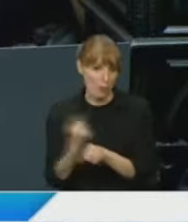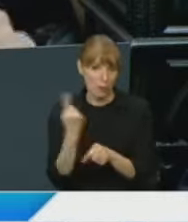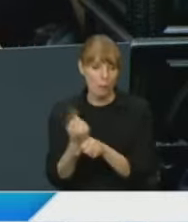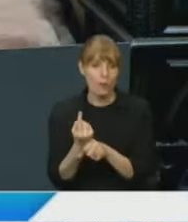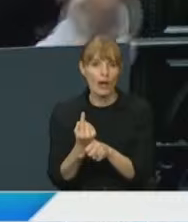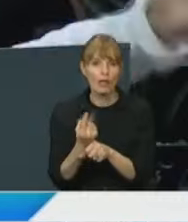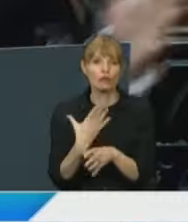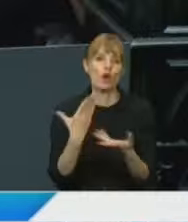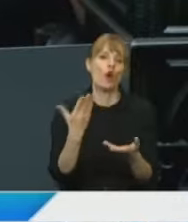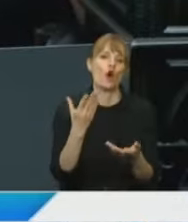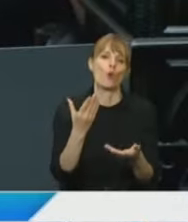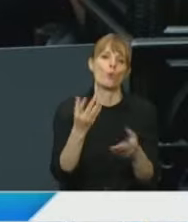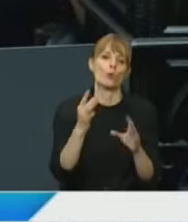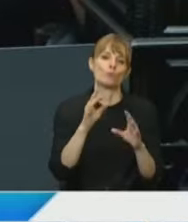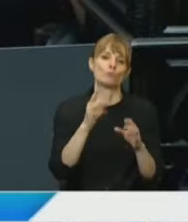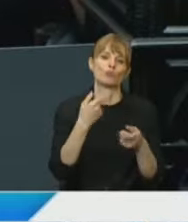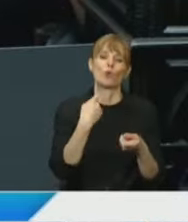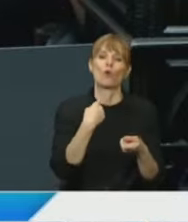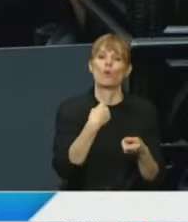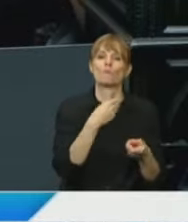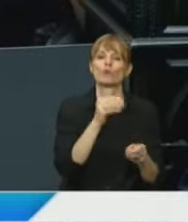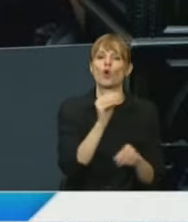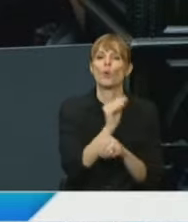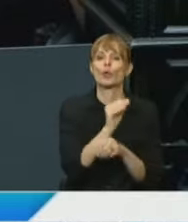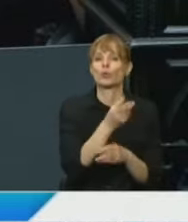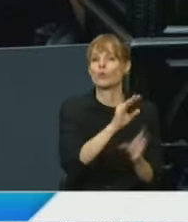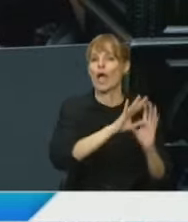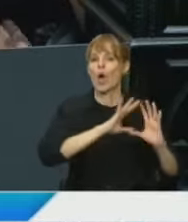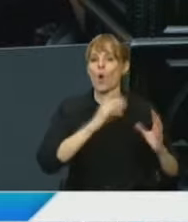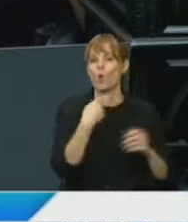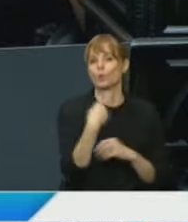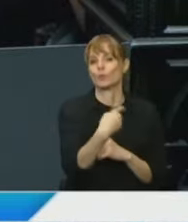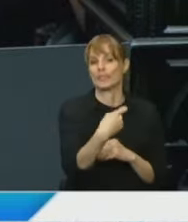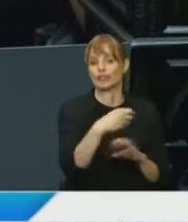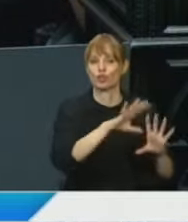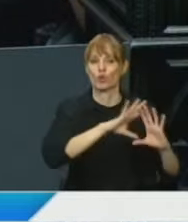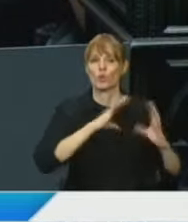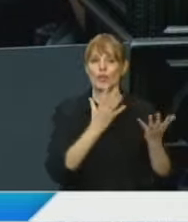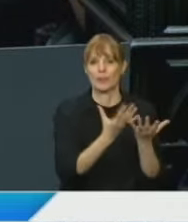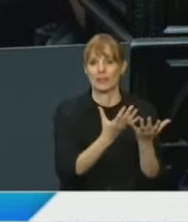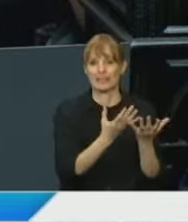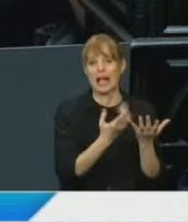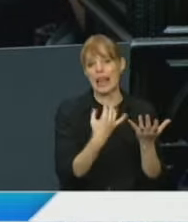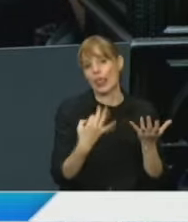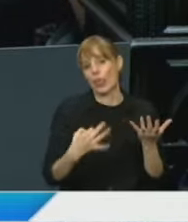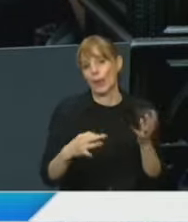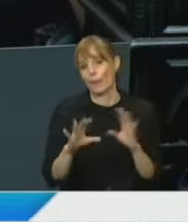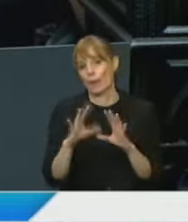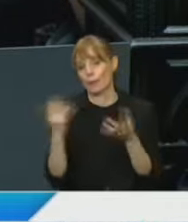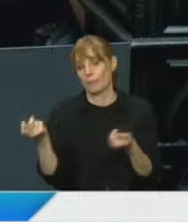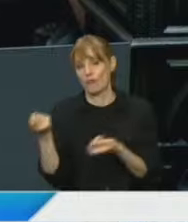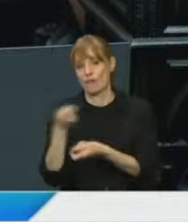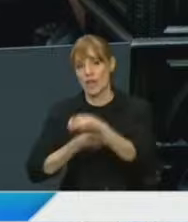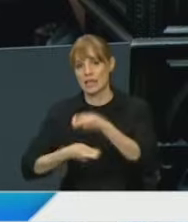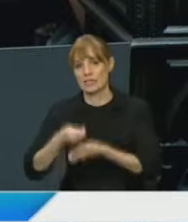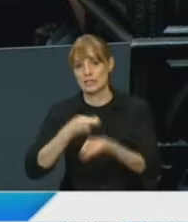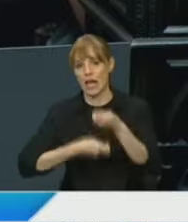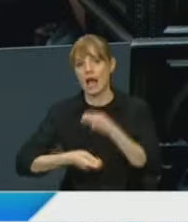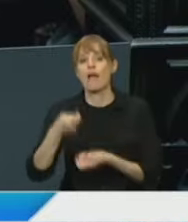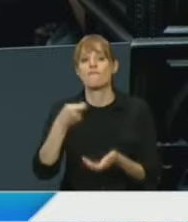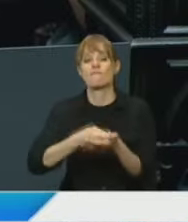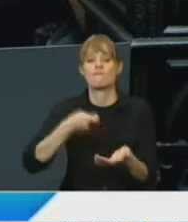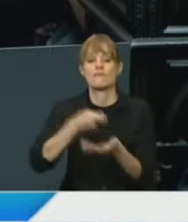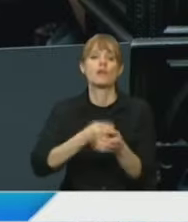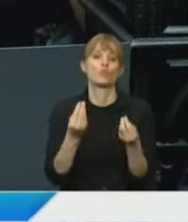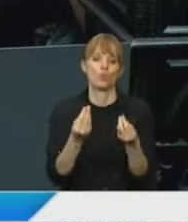pasado. Celestino, ¿no? Siempre eso. No. Eso fue Lorenzo Sigo lo hizo. Lorenzo Sigo, perdón.